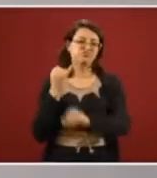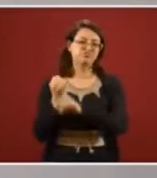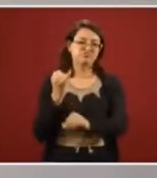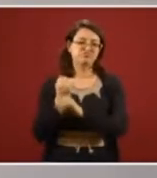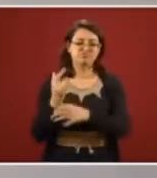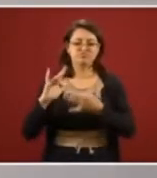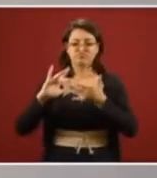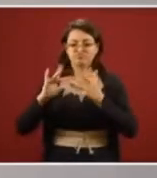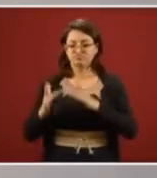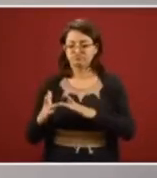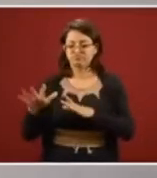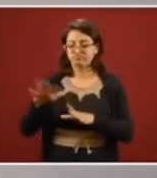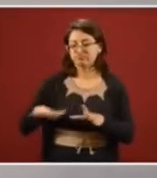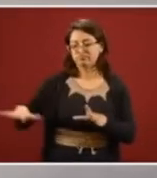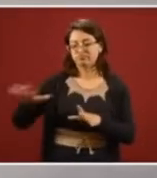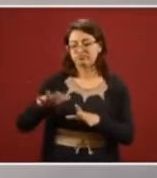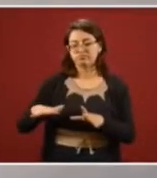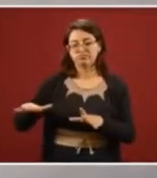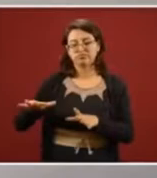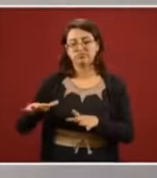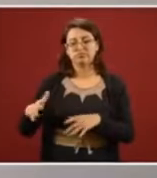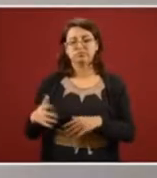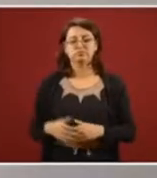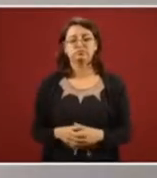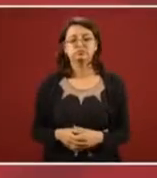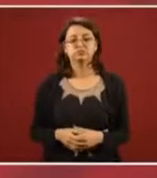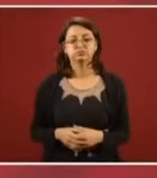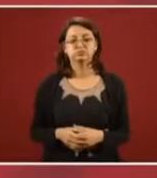no hay que descartar